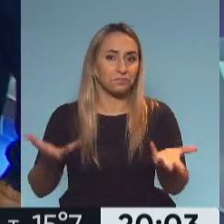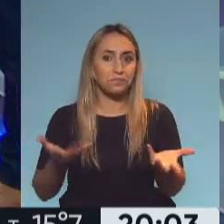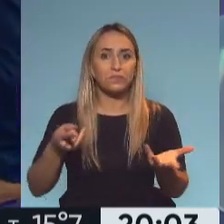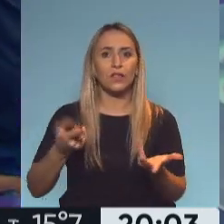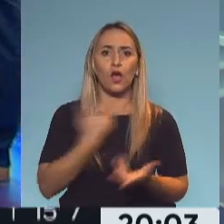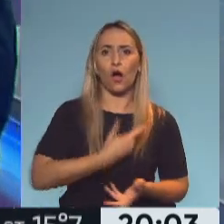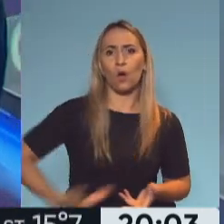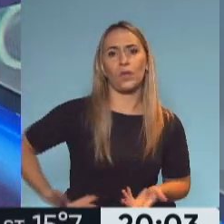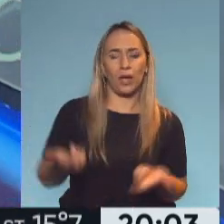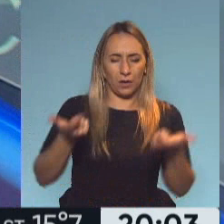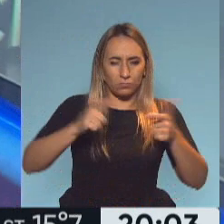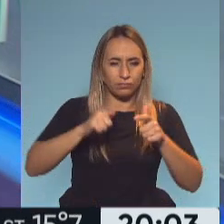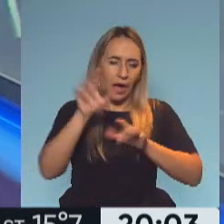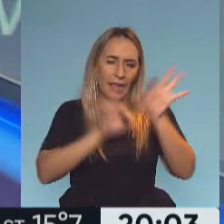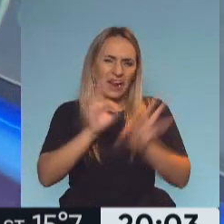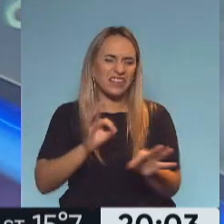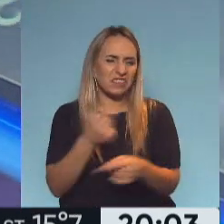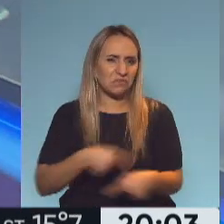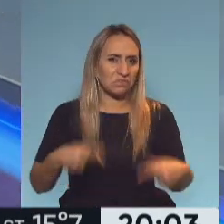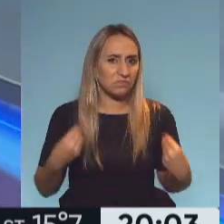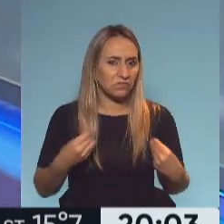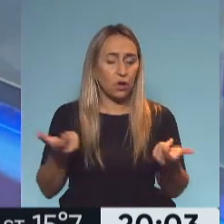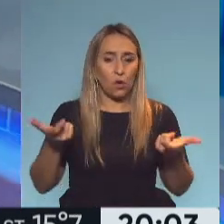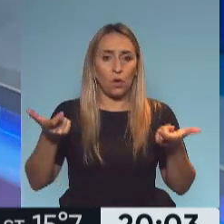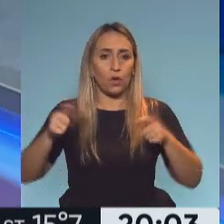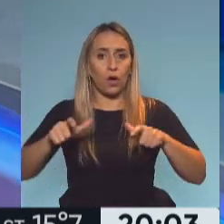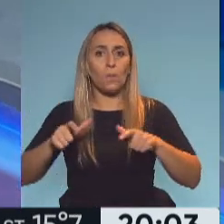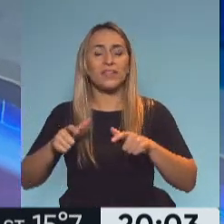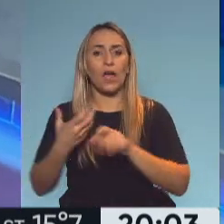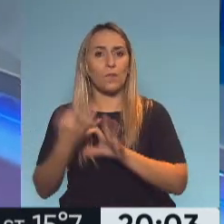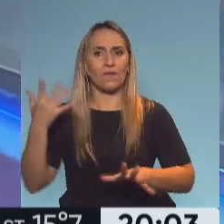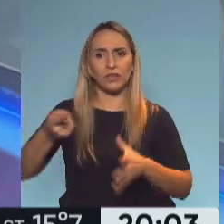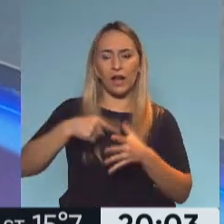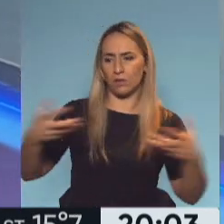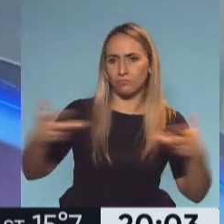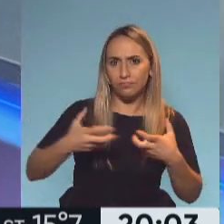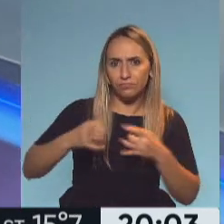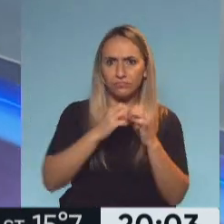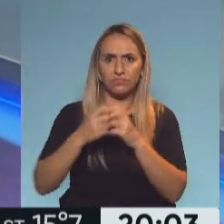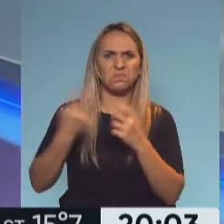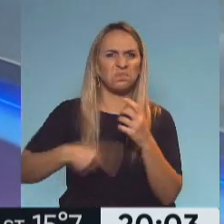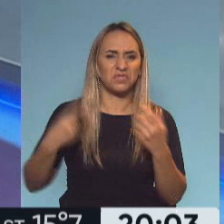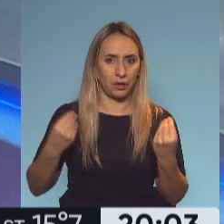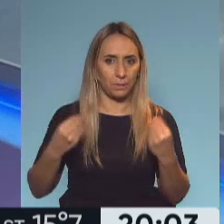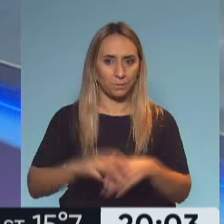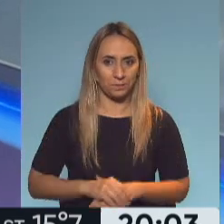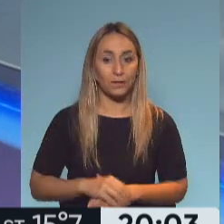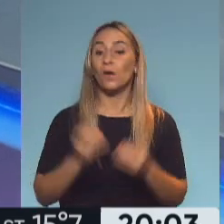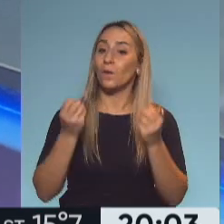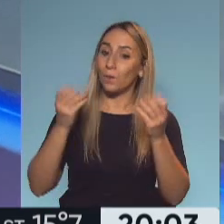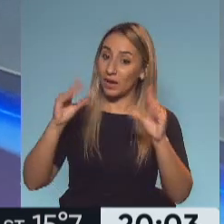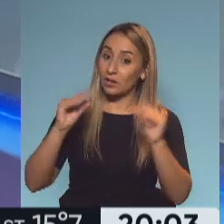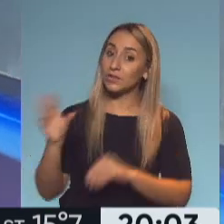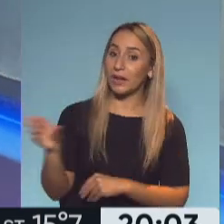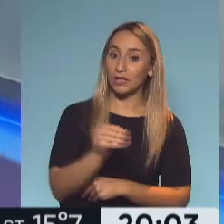estudia el gobierno, qué es lo que analiza el gobierno con el comité de expertos. Gastón, buenas noches. ¿Qué tal, Ariel? Muy buenas noches